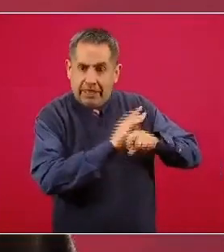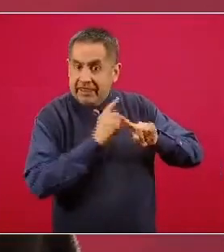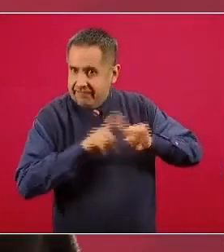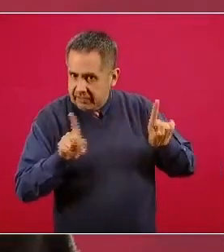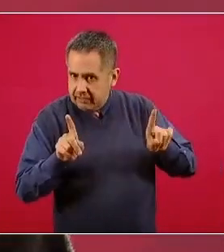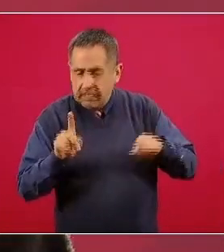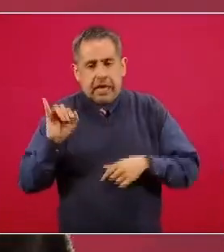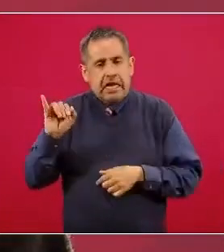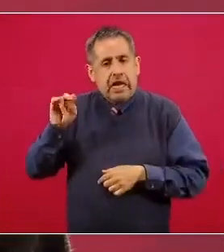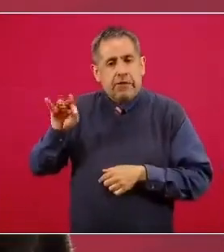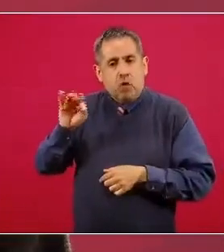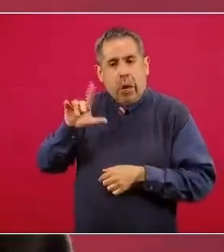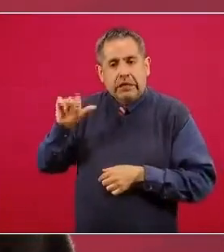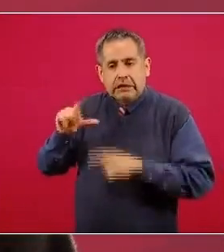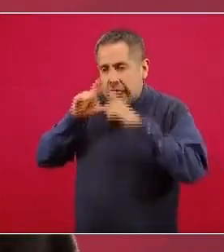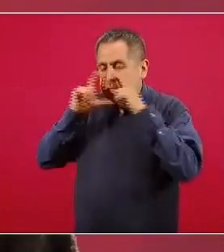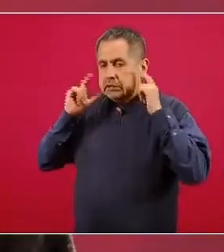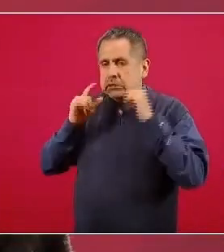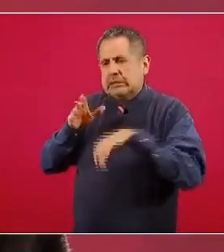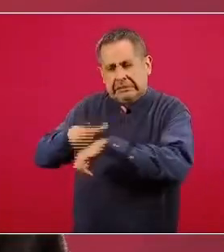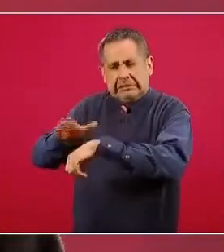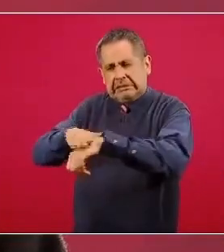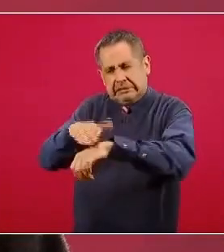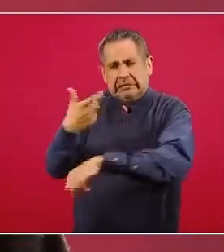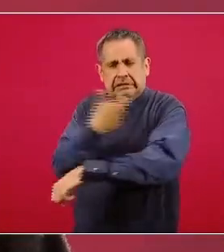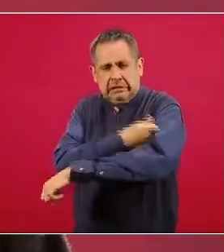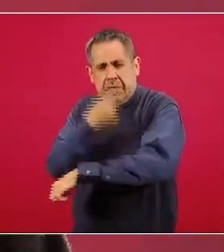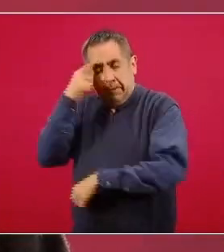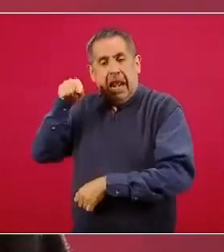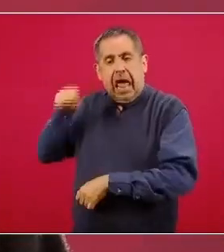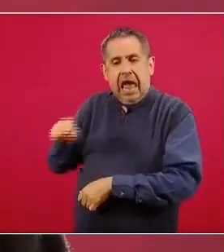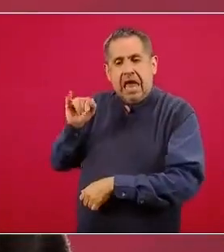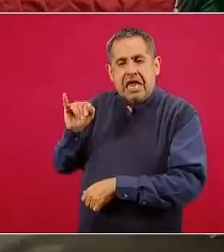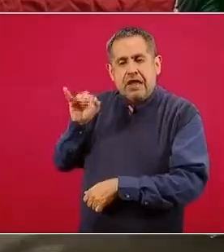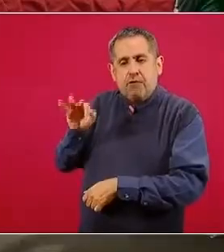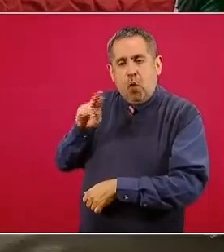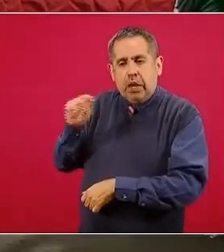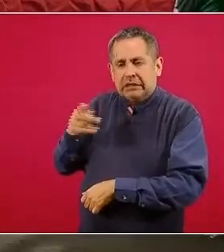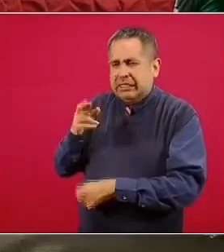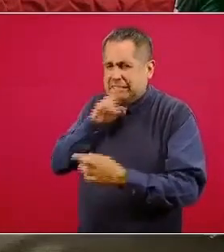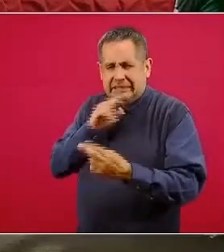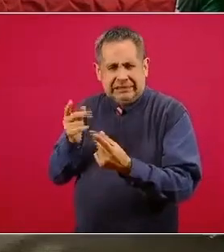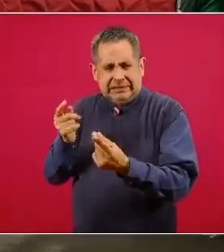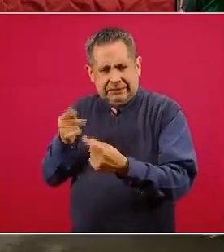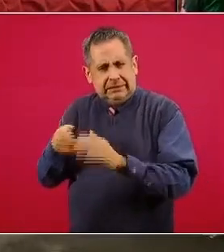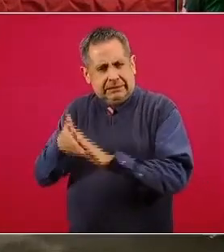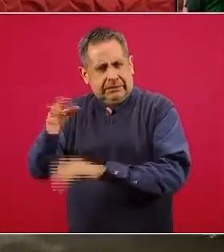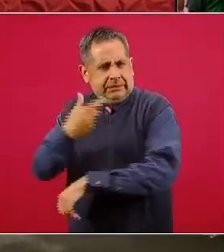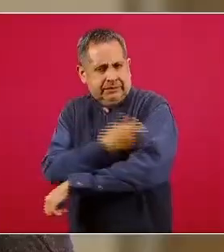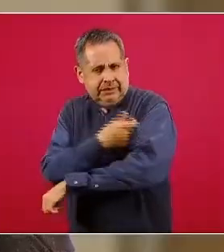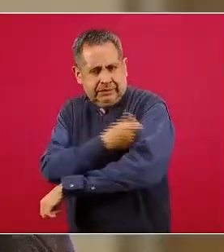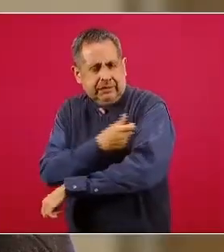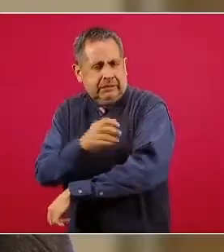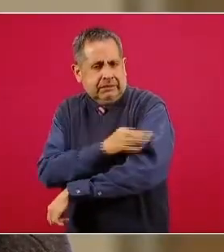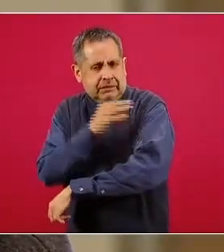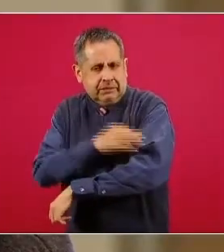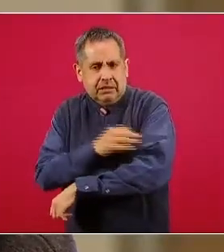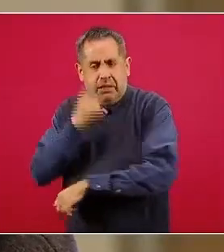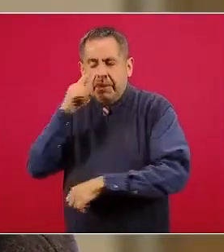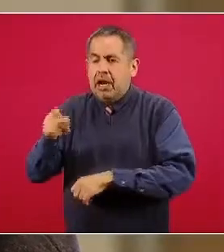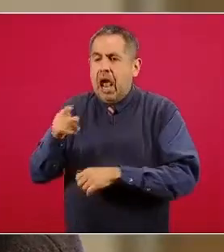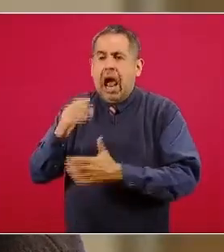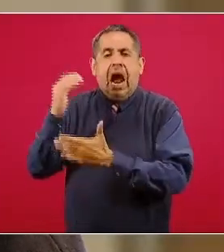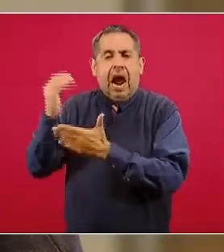la población que pertenece a los grupos de riesgo ya identificados a que se vacune lo más pronto posible. La meta es terminar la vacunación